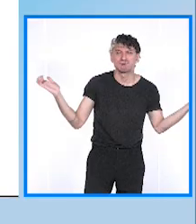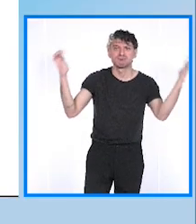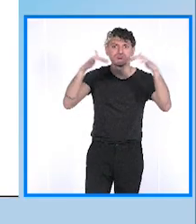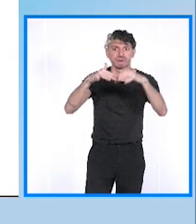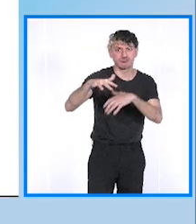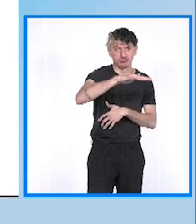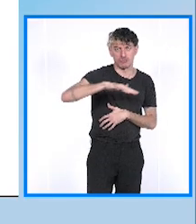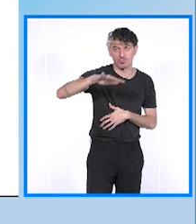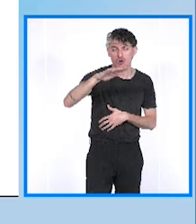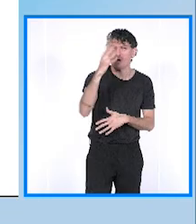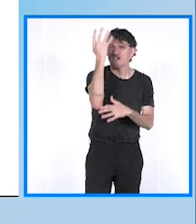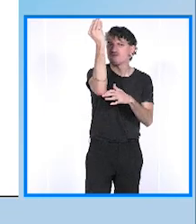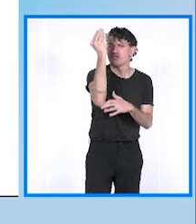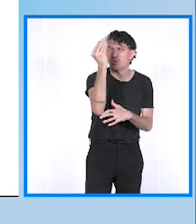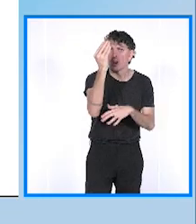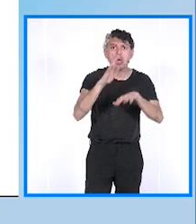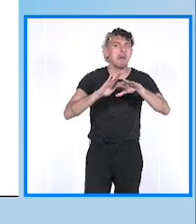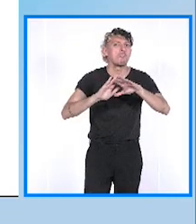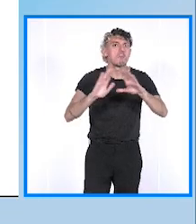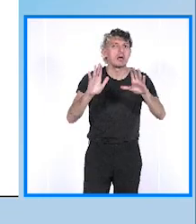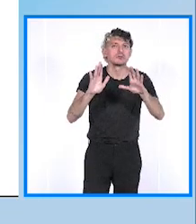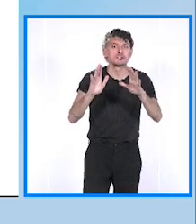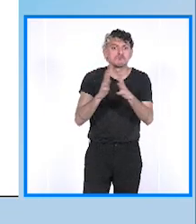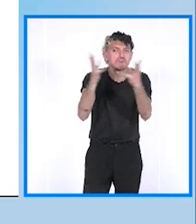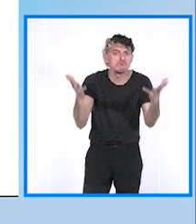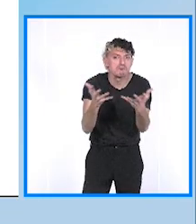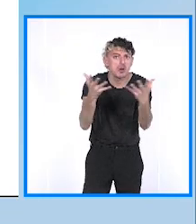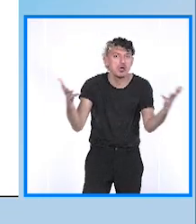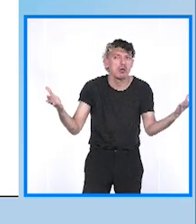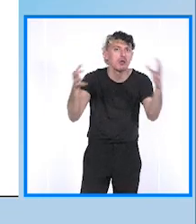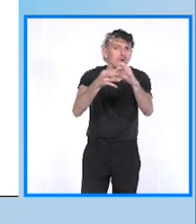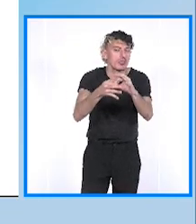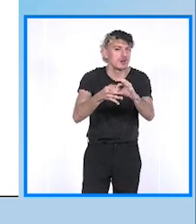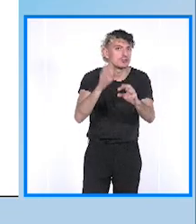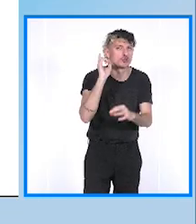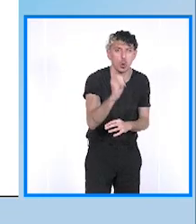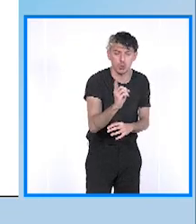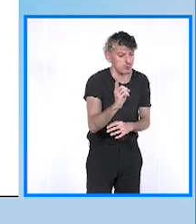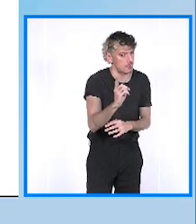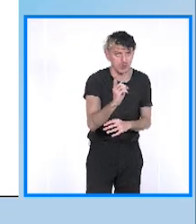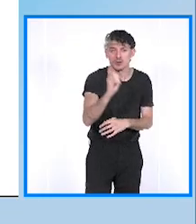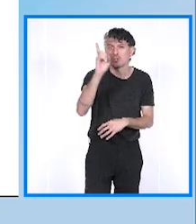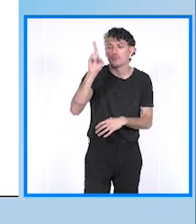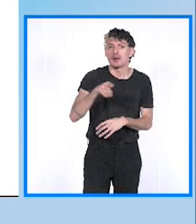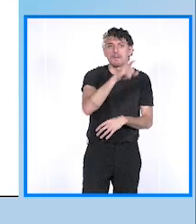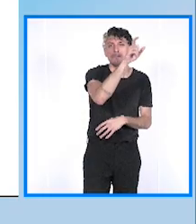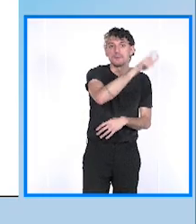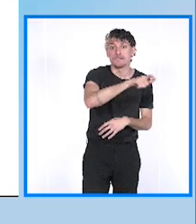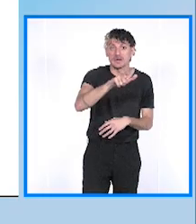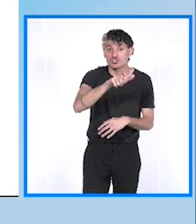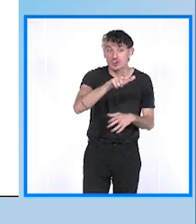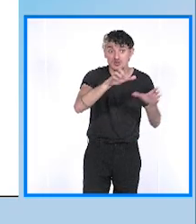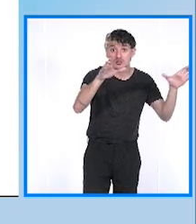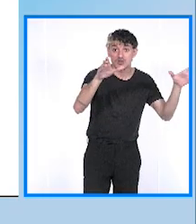una figura que no sea solo una bisagra sino una bisagra Por decirlo de alguna manera bidireccional no solo de las personas como con las comunidades sino también de las comunidades